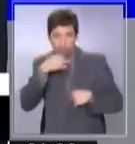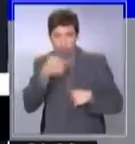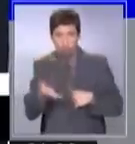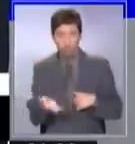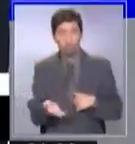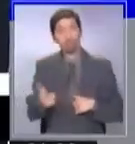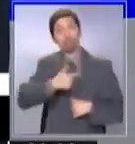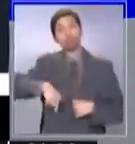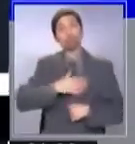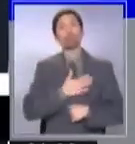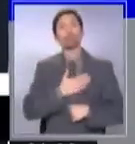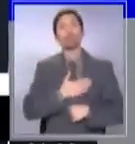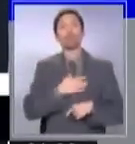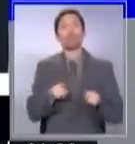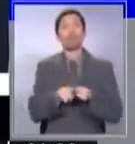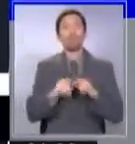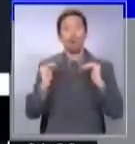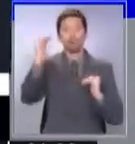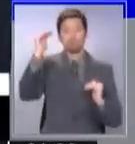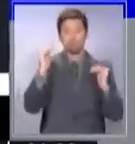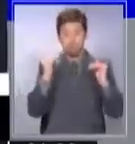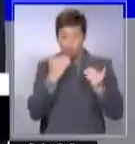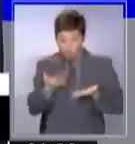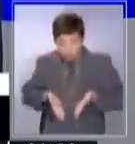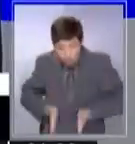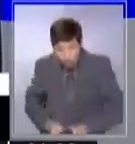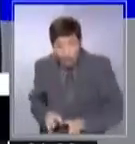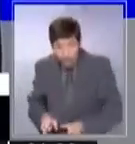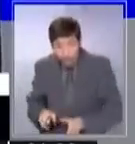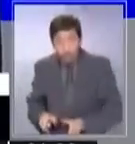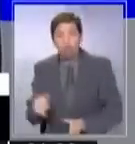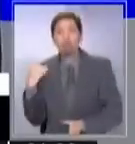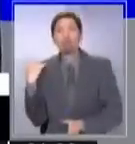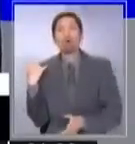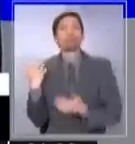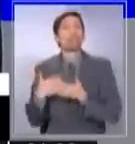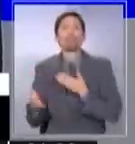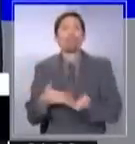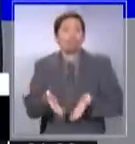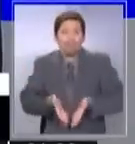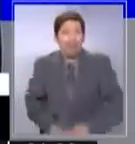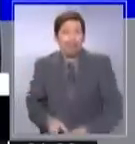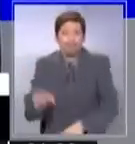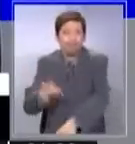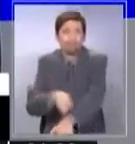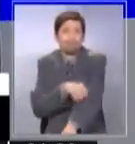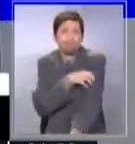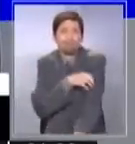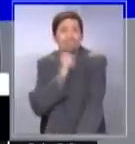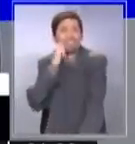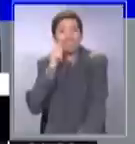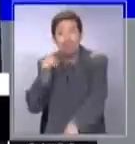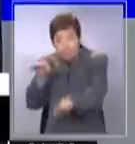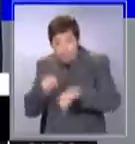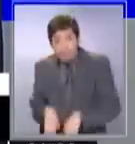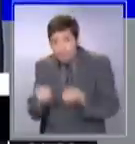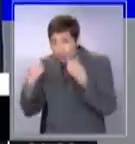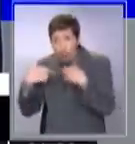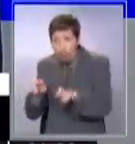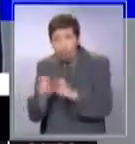nosotros queremos emparejar la cancha desde el día que nace sin importar donde nazca el niño que tenga las mismas oportunidades para